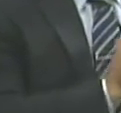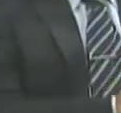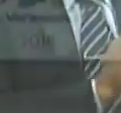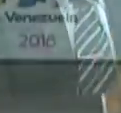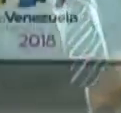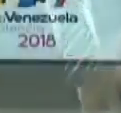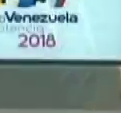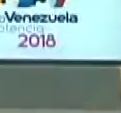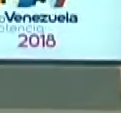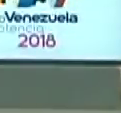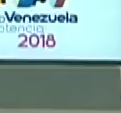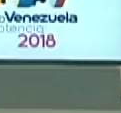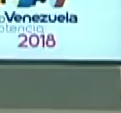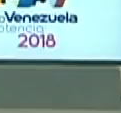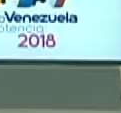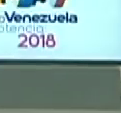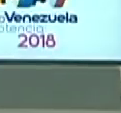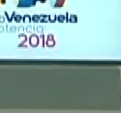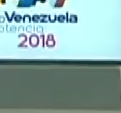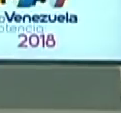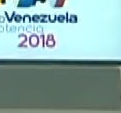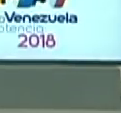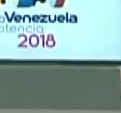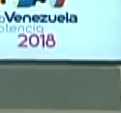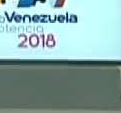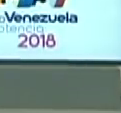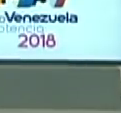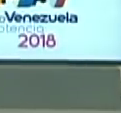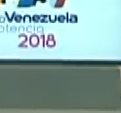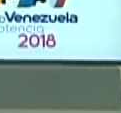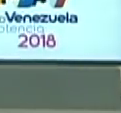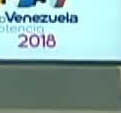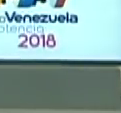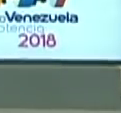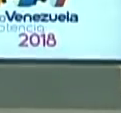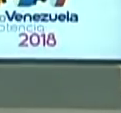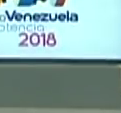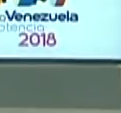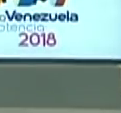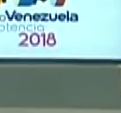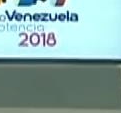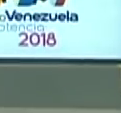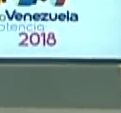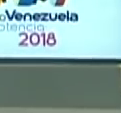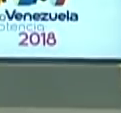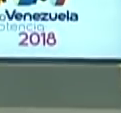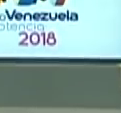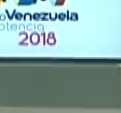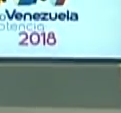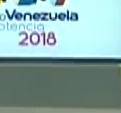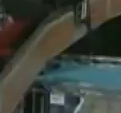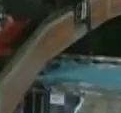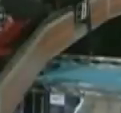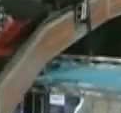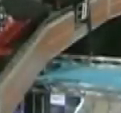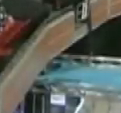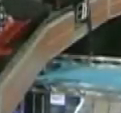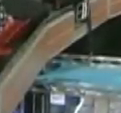Canta Claro, gracias, Canta Claro. Estás cantando en el propio poliedro de Caracas, no te puedes quejar.